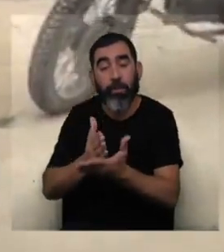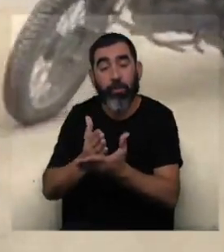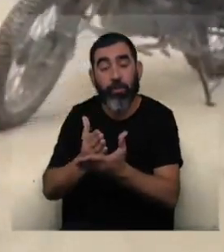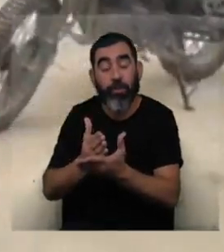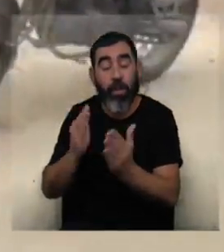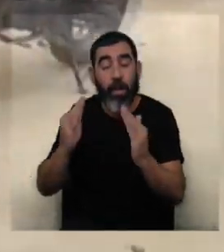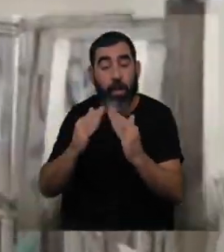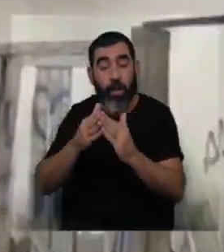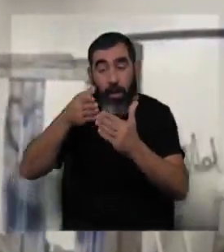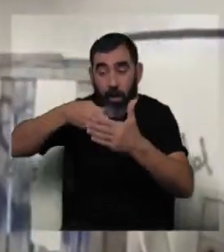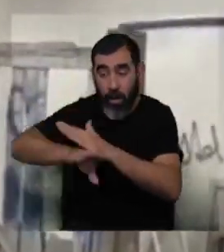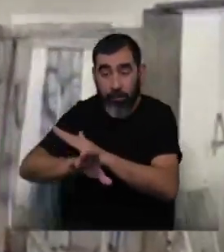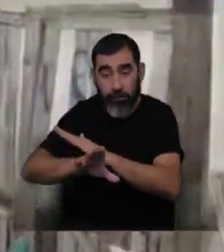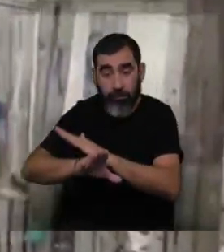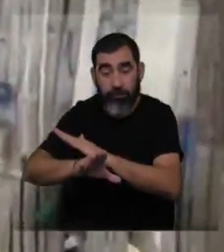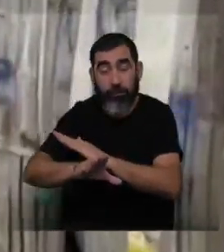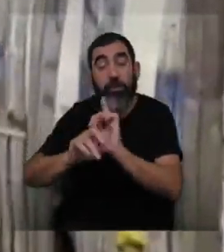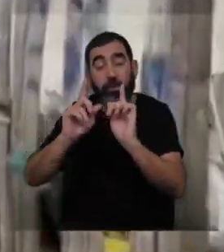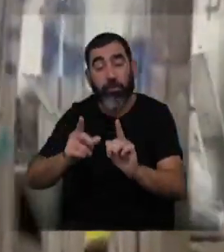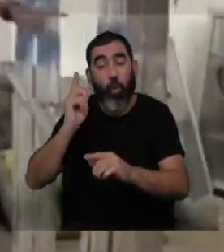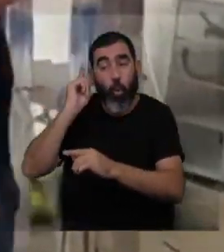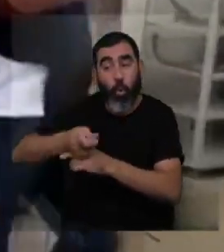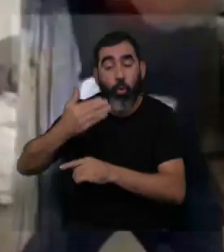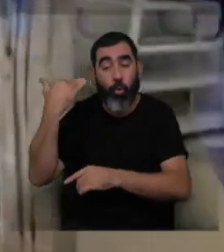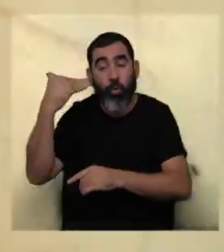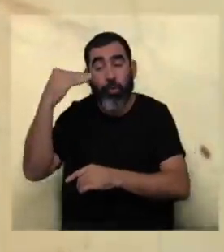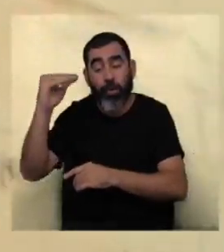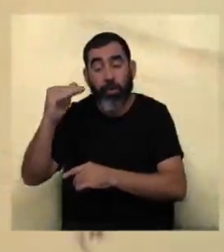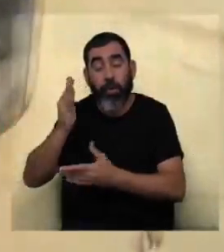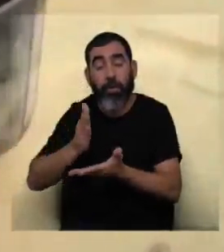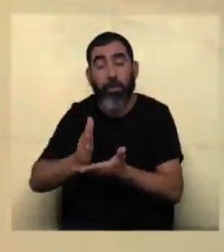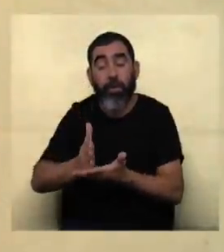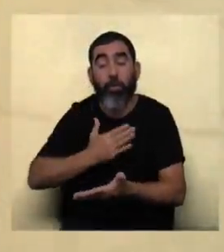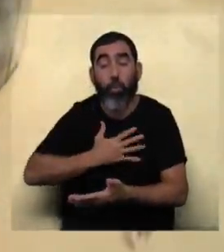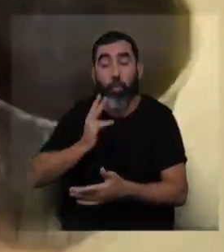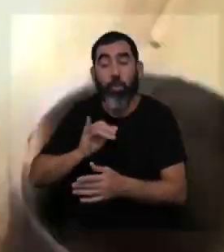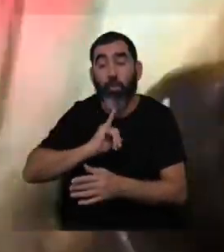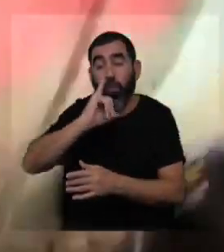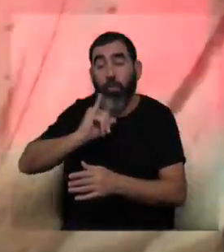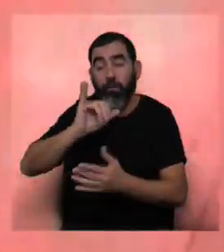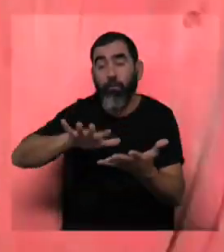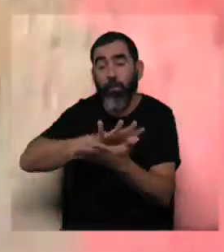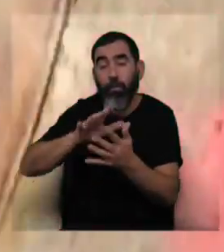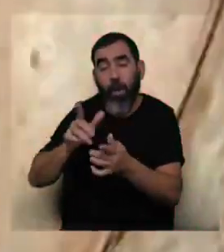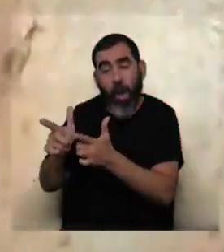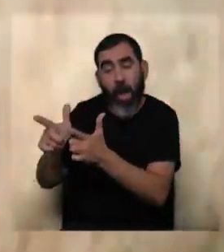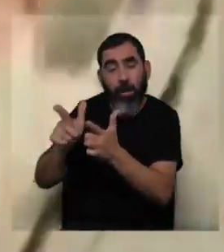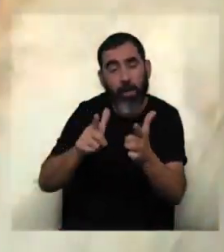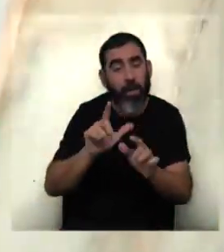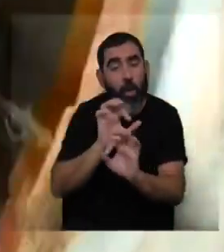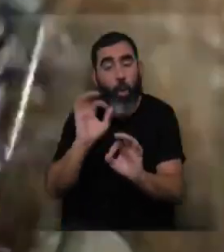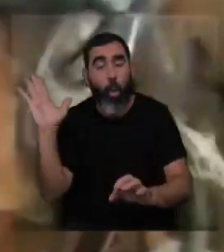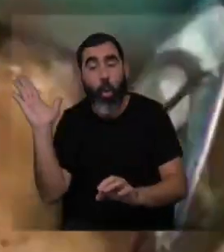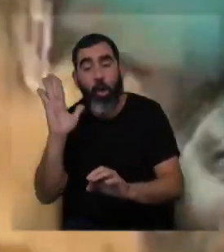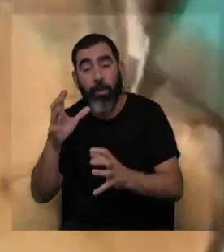del domicilio y de la correspondencia, mientras que también ordena a la Autoridad Nacional de Derechos Humanos reportar aspectos relativos sobre ataques armados o amenazas